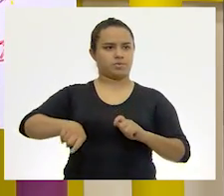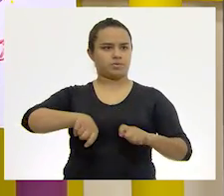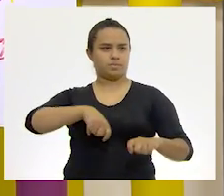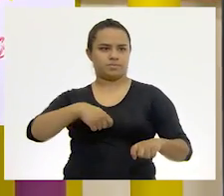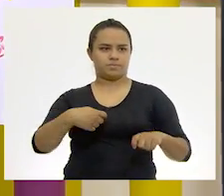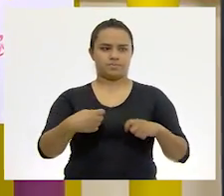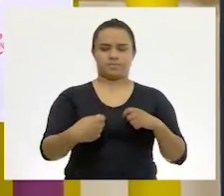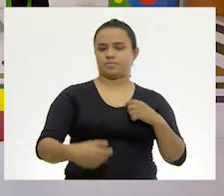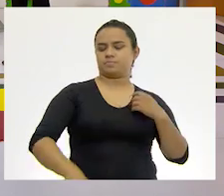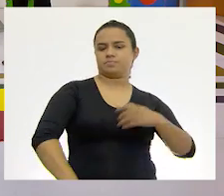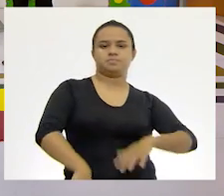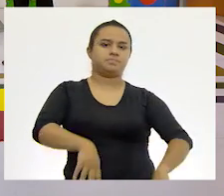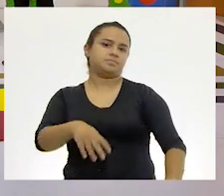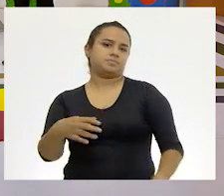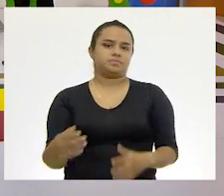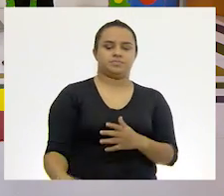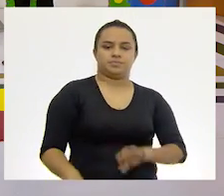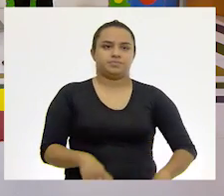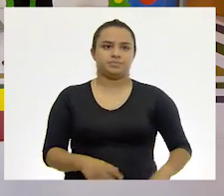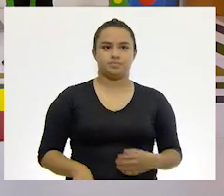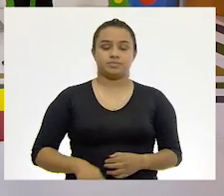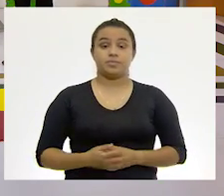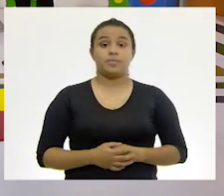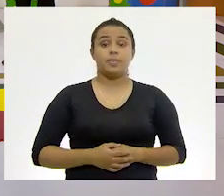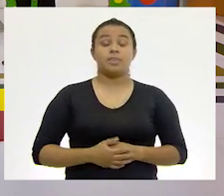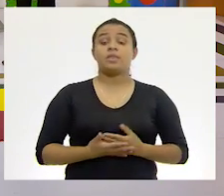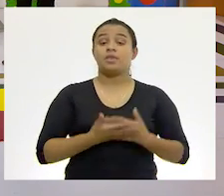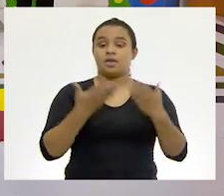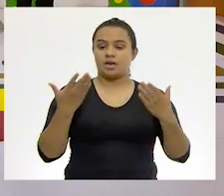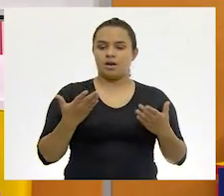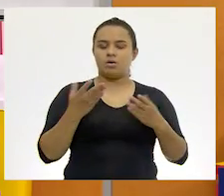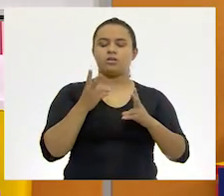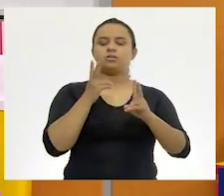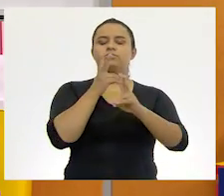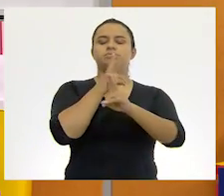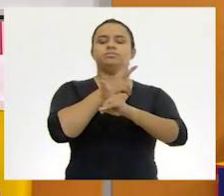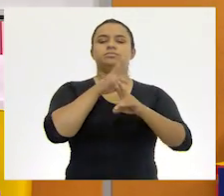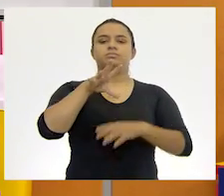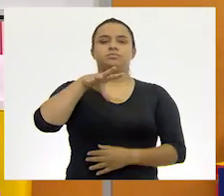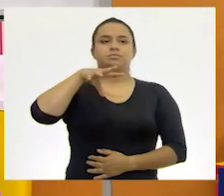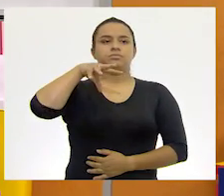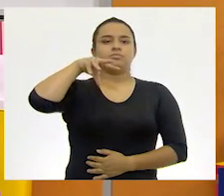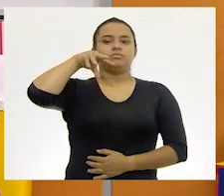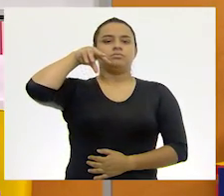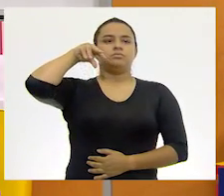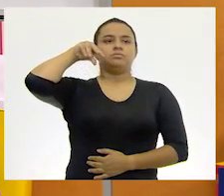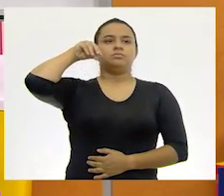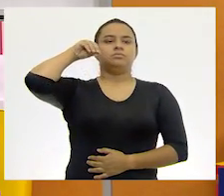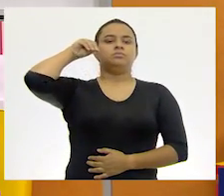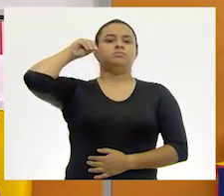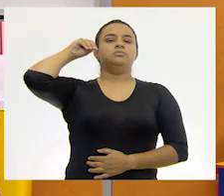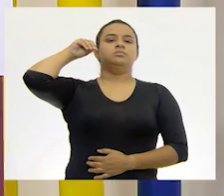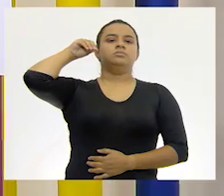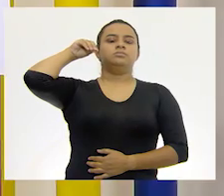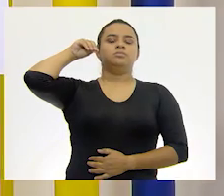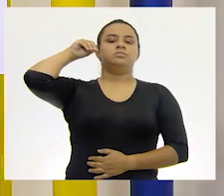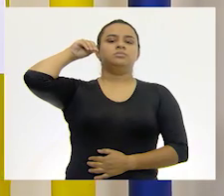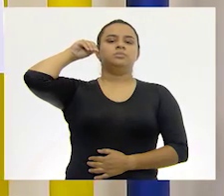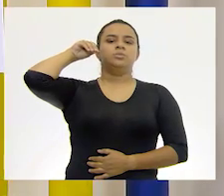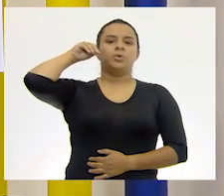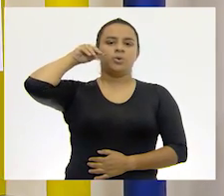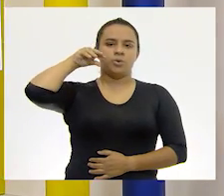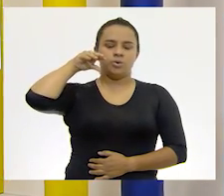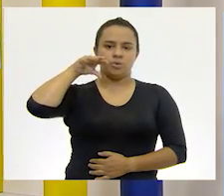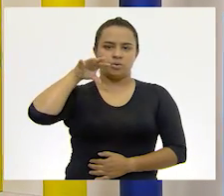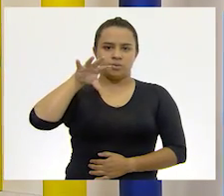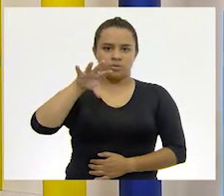cuerpo. Eso. Y damos una respiración profunda, grande. Y sacamos